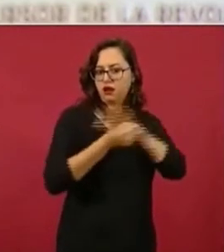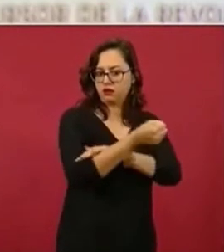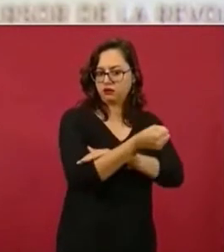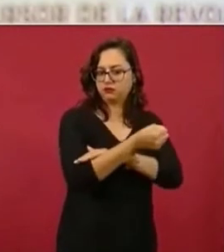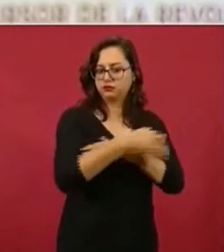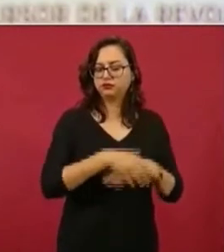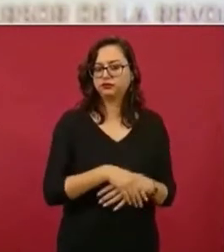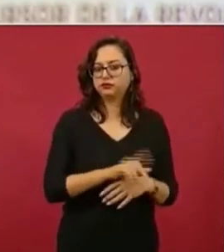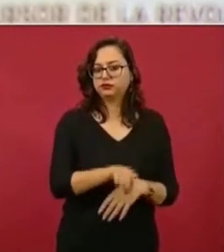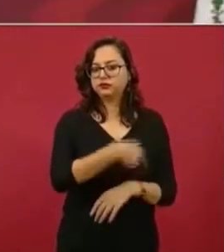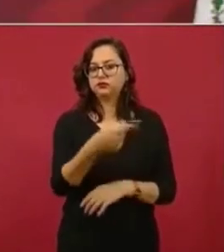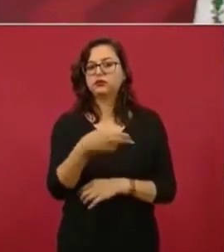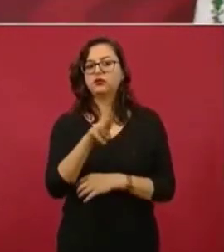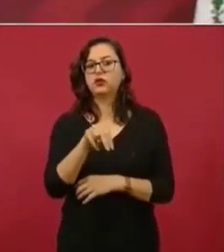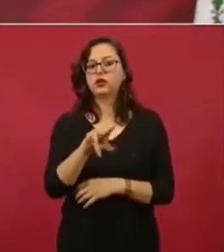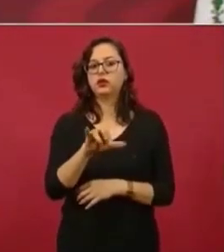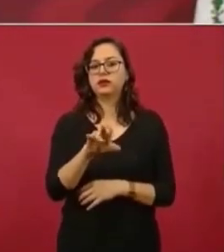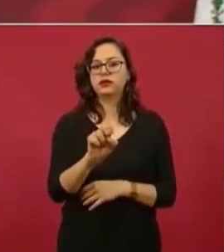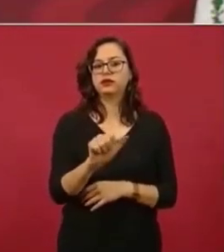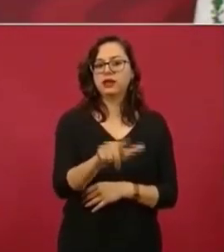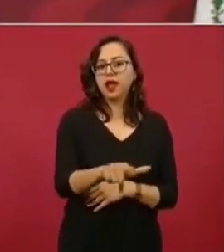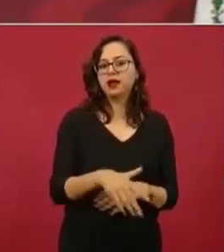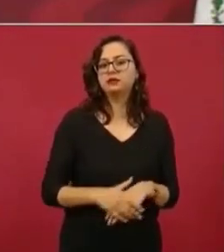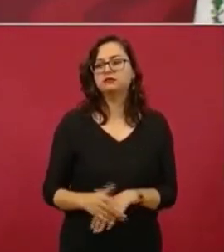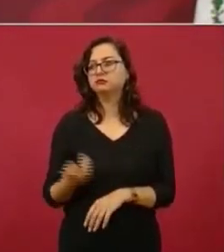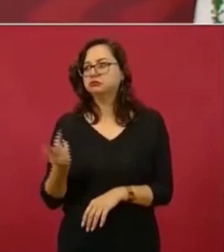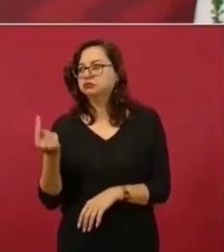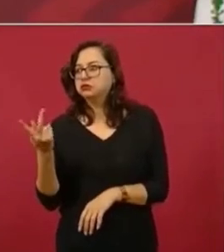¿Y las televisoras?